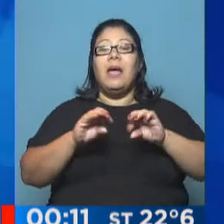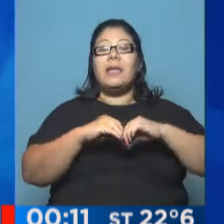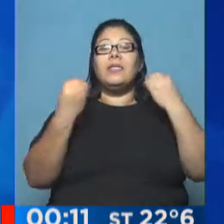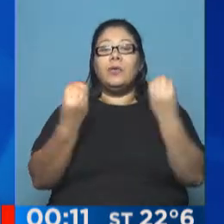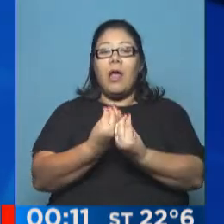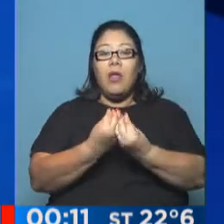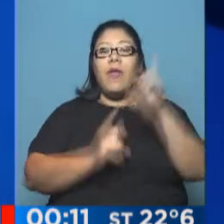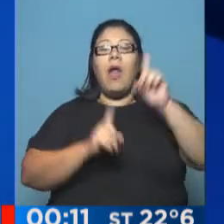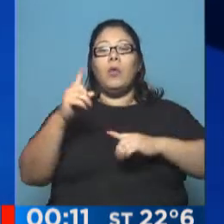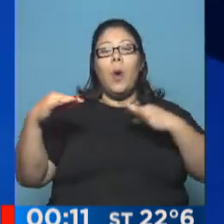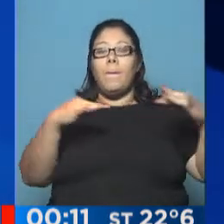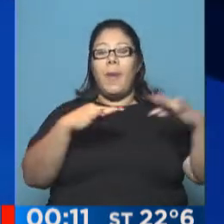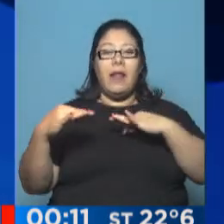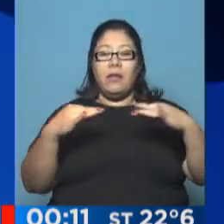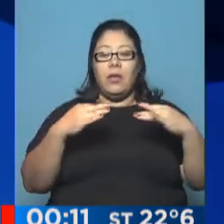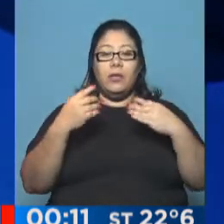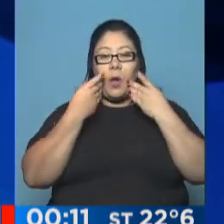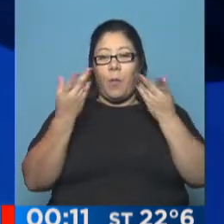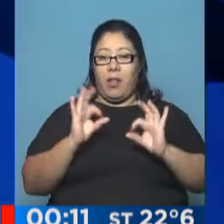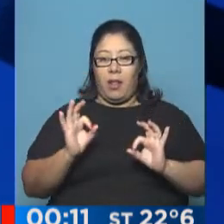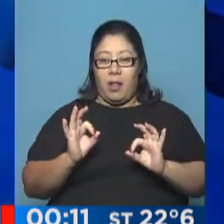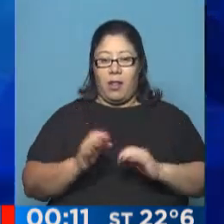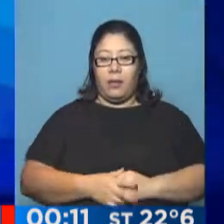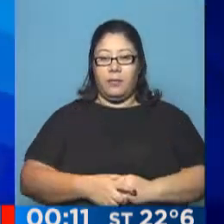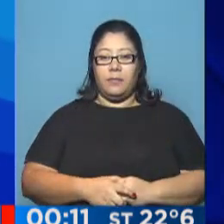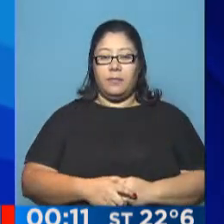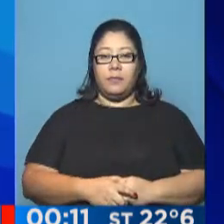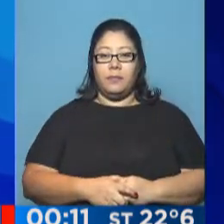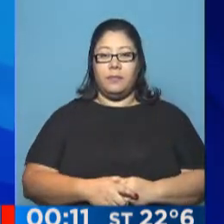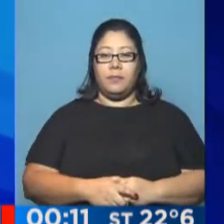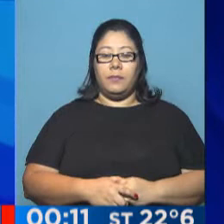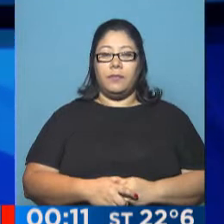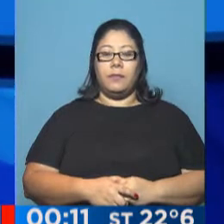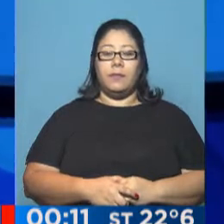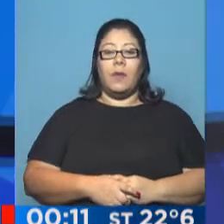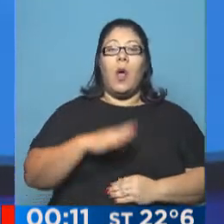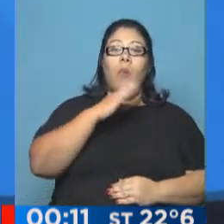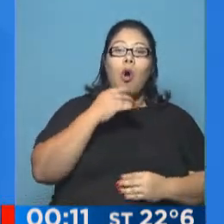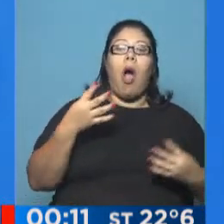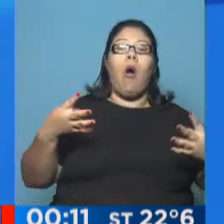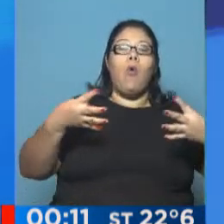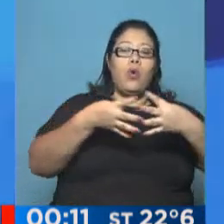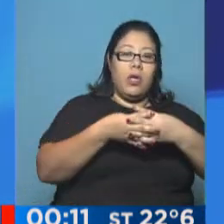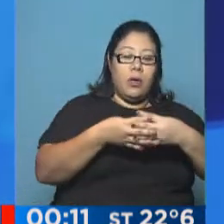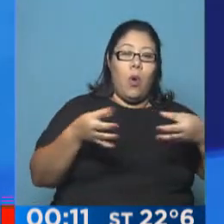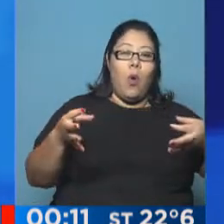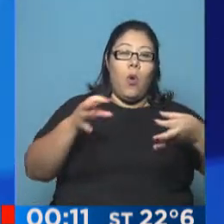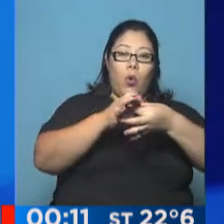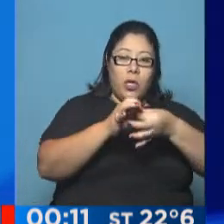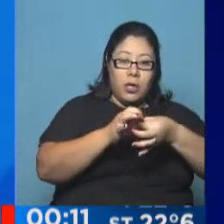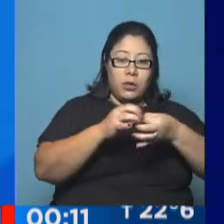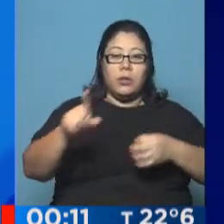empate de Almagro y Gimnasia de Jujuy, 1-1. Estudiante de San Luis venció a Nueva Chicago 1-0. 3-0